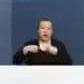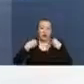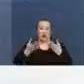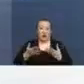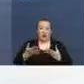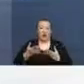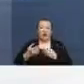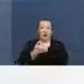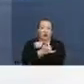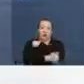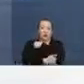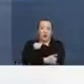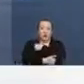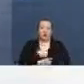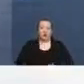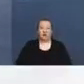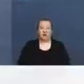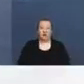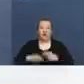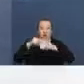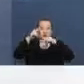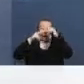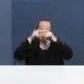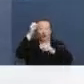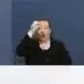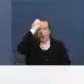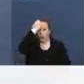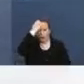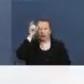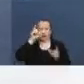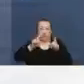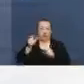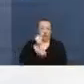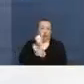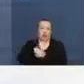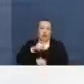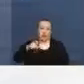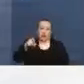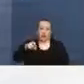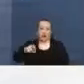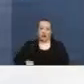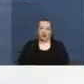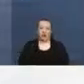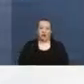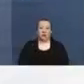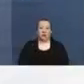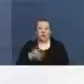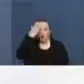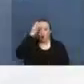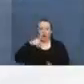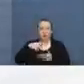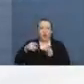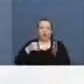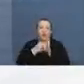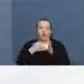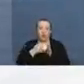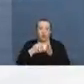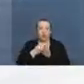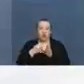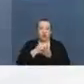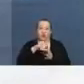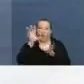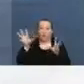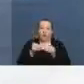infraestructura es energía es educación de los trabajadores que utilizan el fruto sólo de sus impuestos en los impuestos actual generación un acumulado histórico